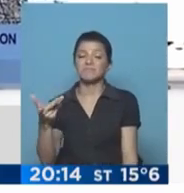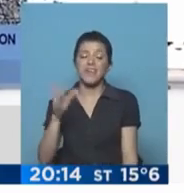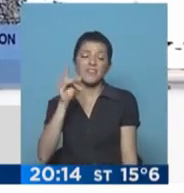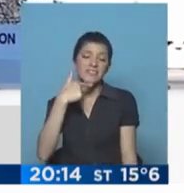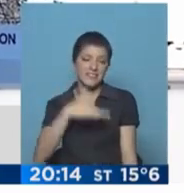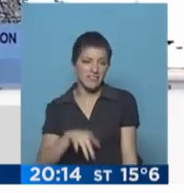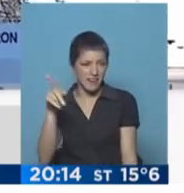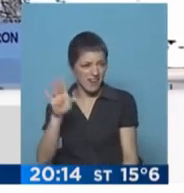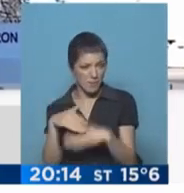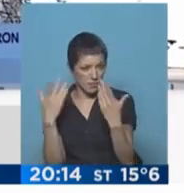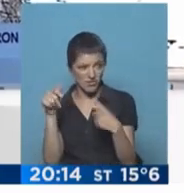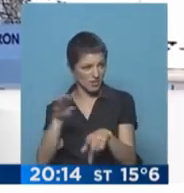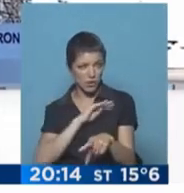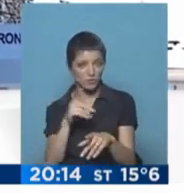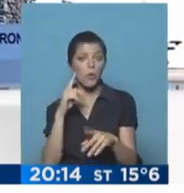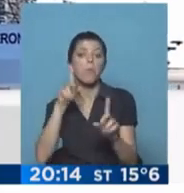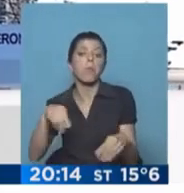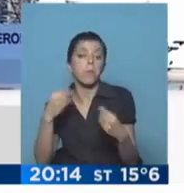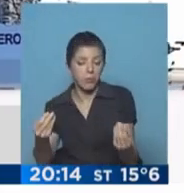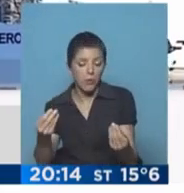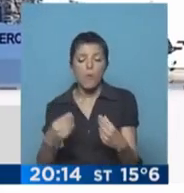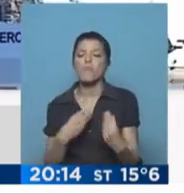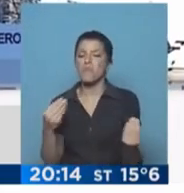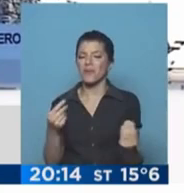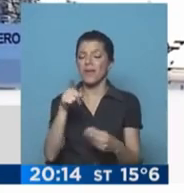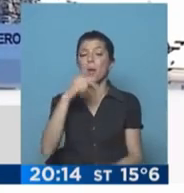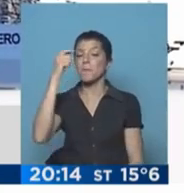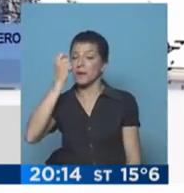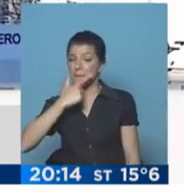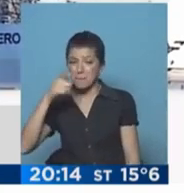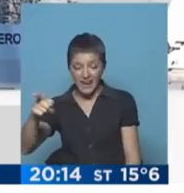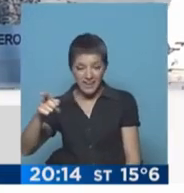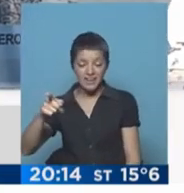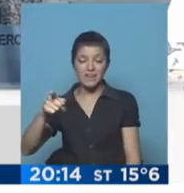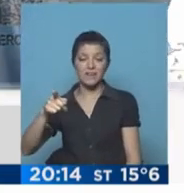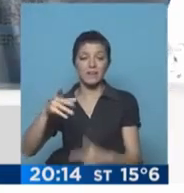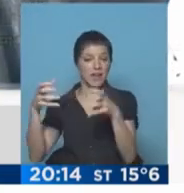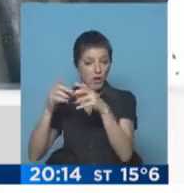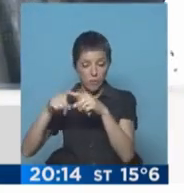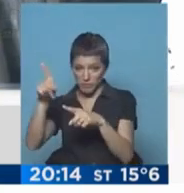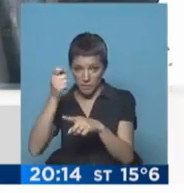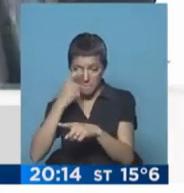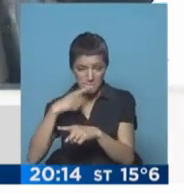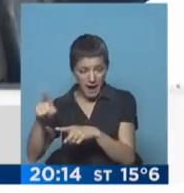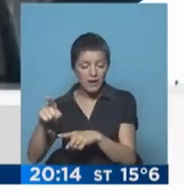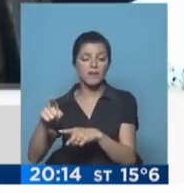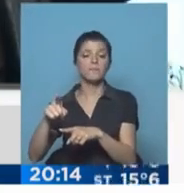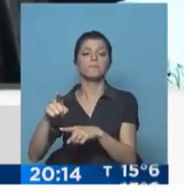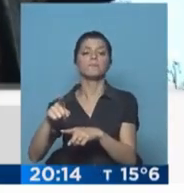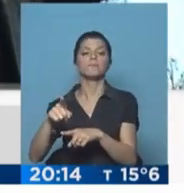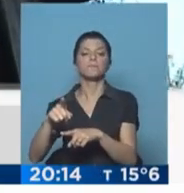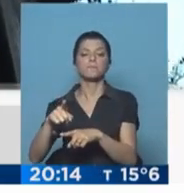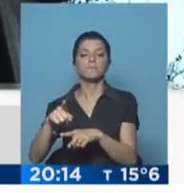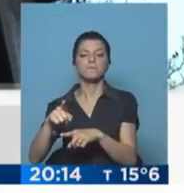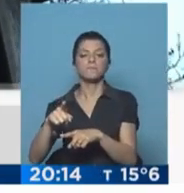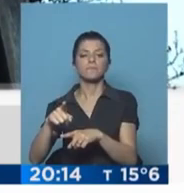saca de este acto. En principio, porque en el macrismo prácticamente no quedan nada más que los núcleos